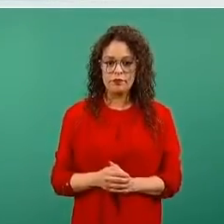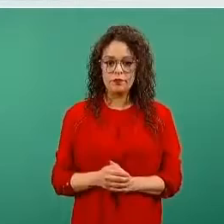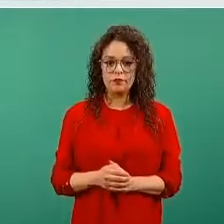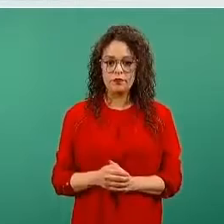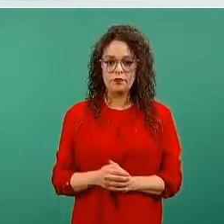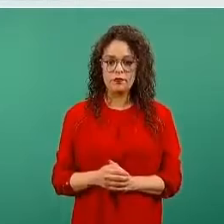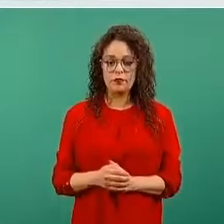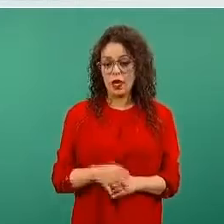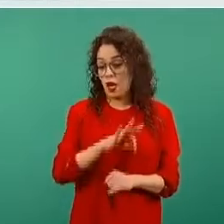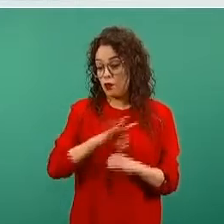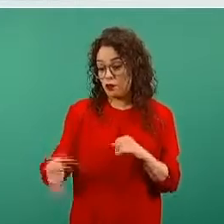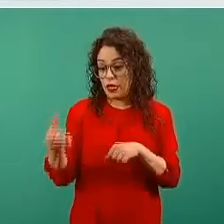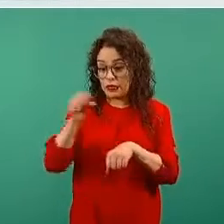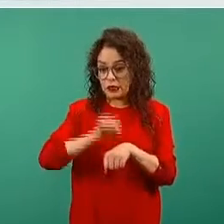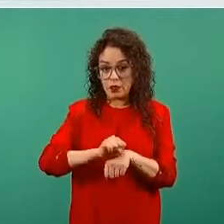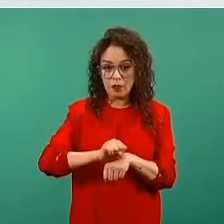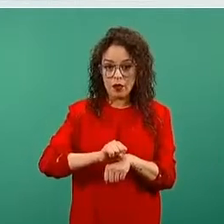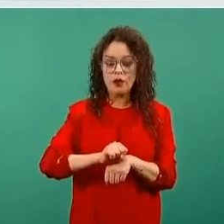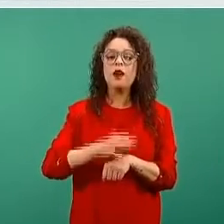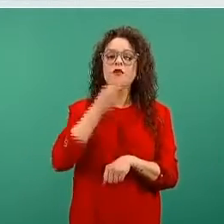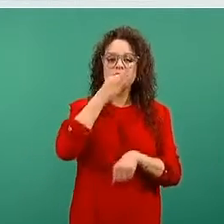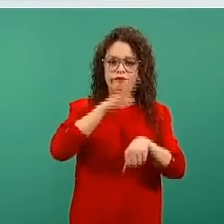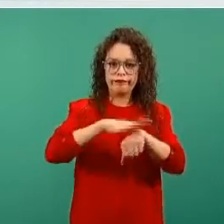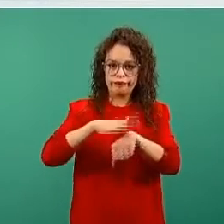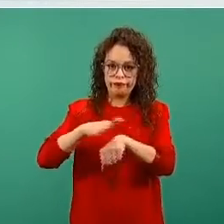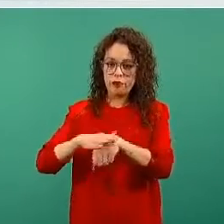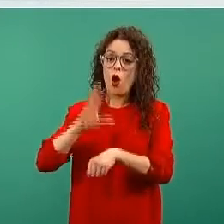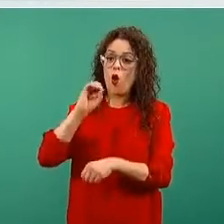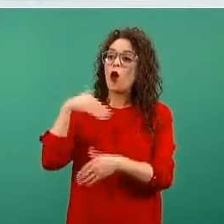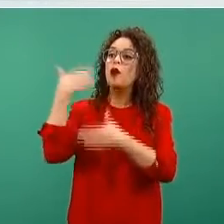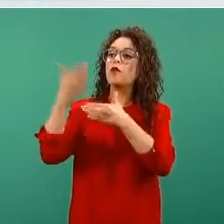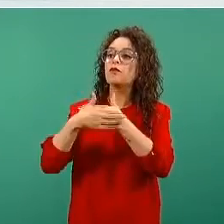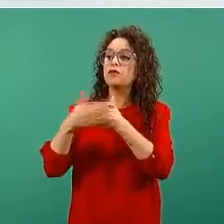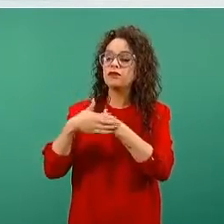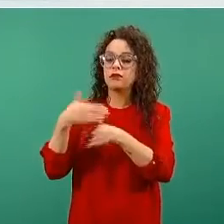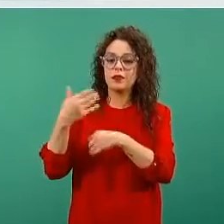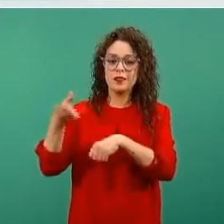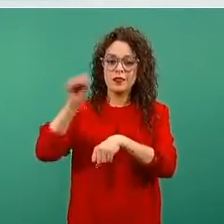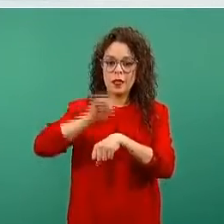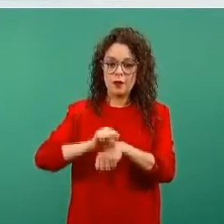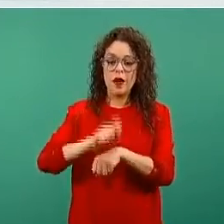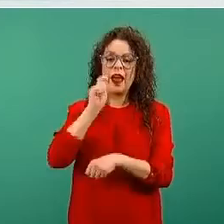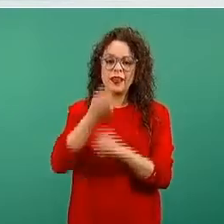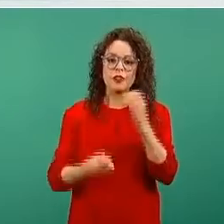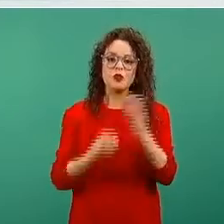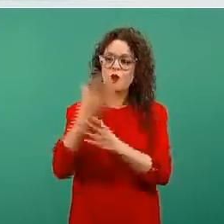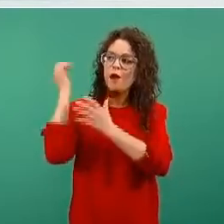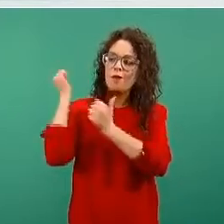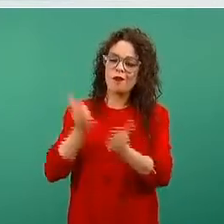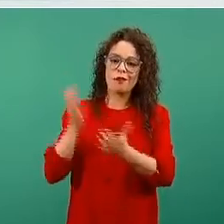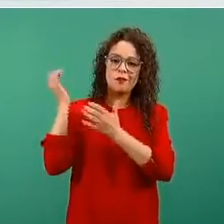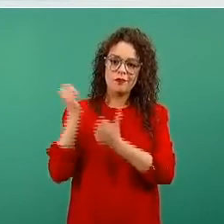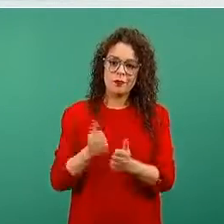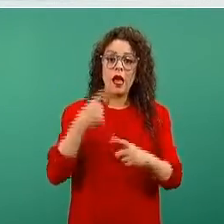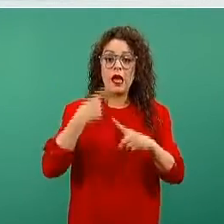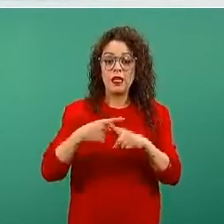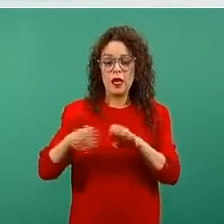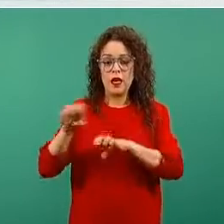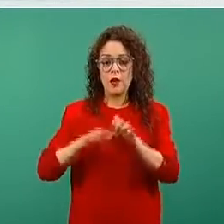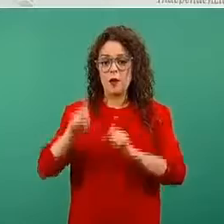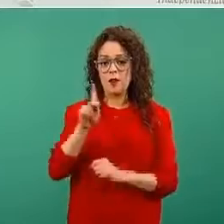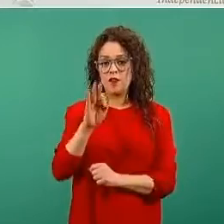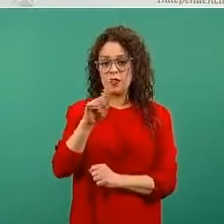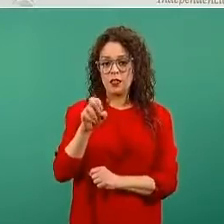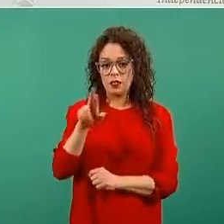rumbo al final de la semana o el inicio de la misma, la llegada del nuevo embarque de Pfizer que ya está programado desde